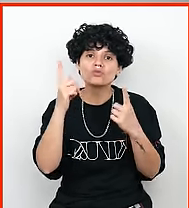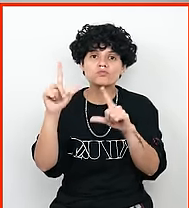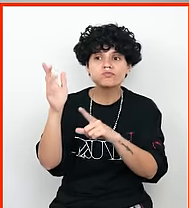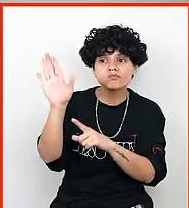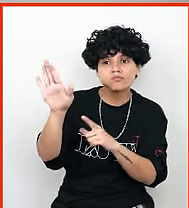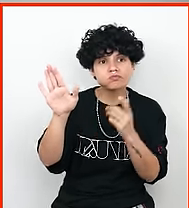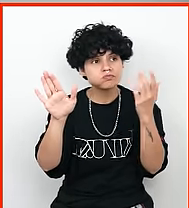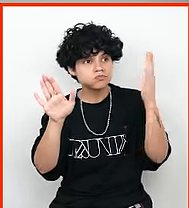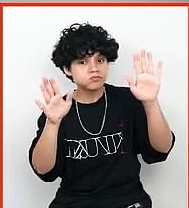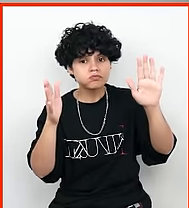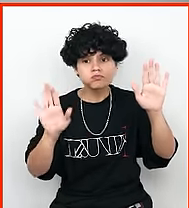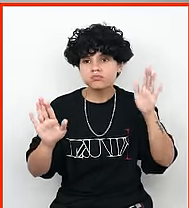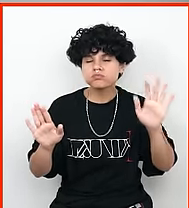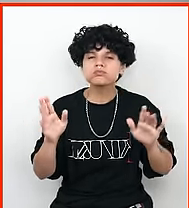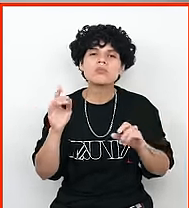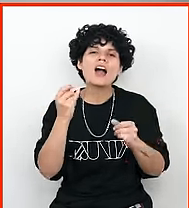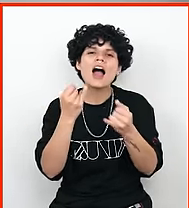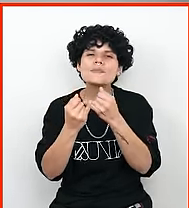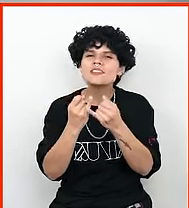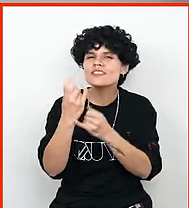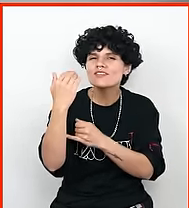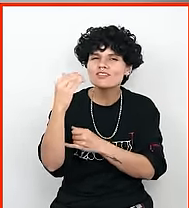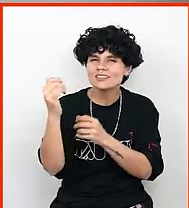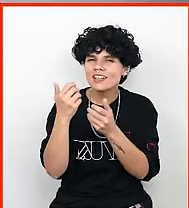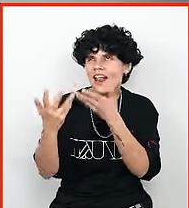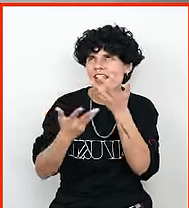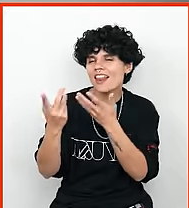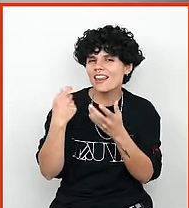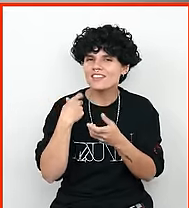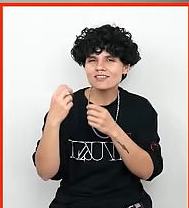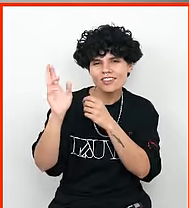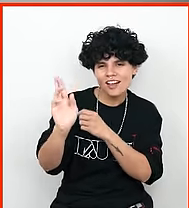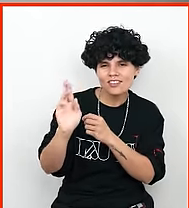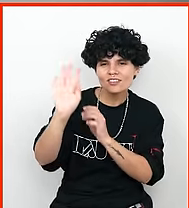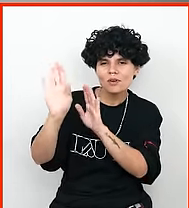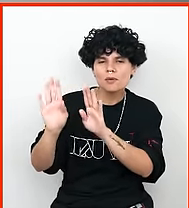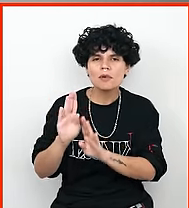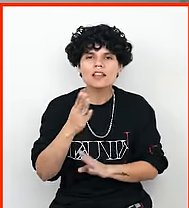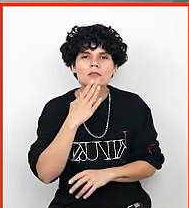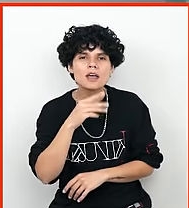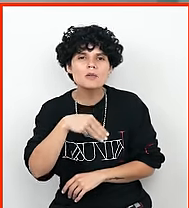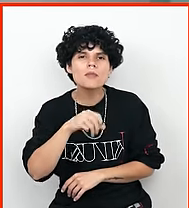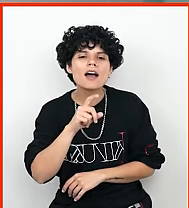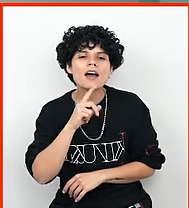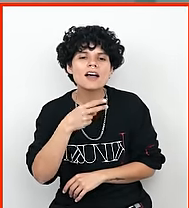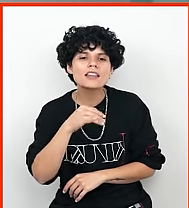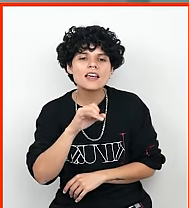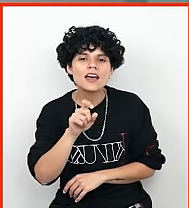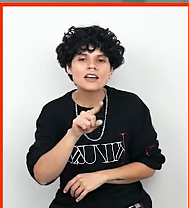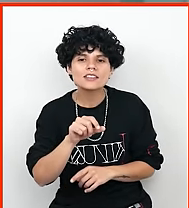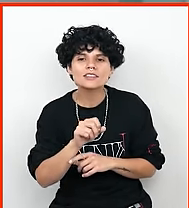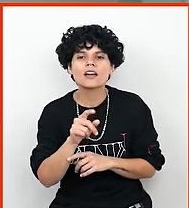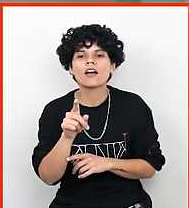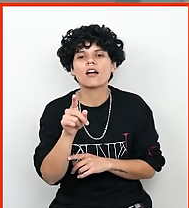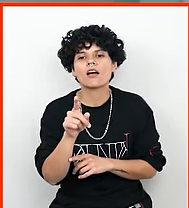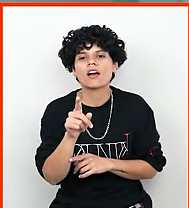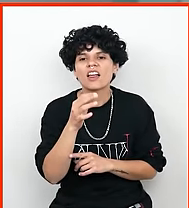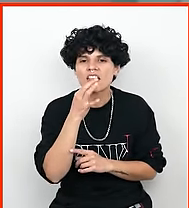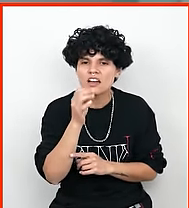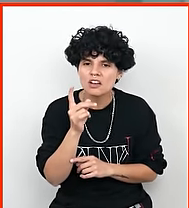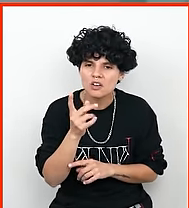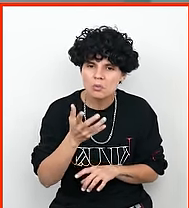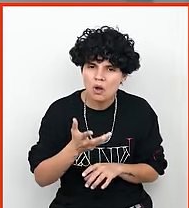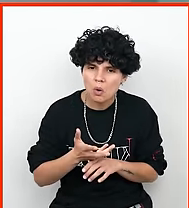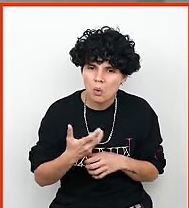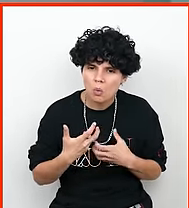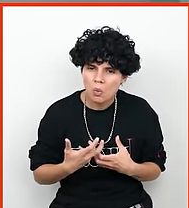Ah, oh, hermoso. De los chiquillos. Y mire quién tenemos ahí, su compadre. Mi hermano Matías. No me dejaron la hueá hinchada. Muchas